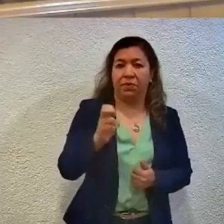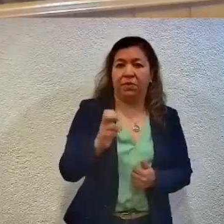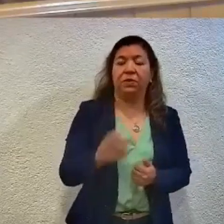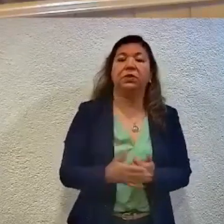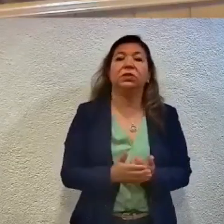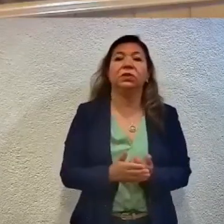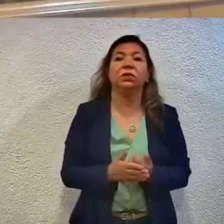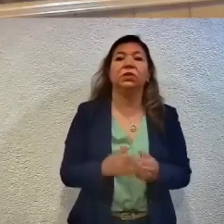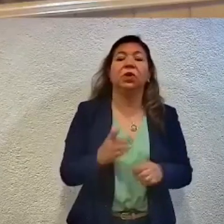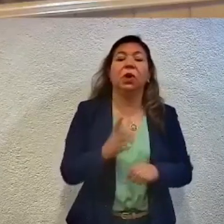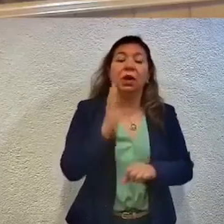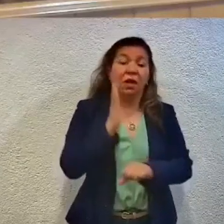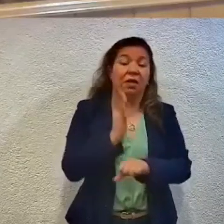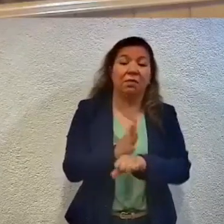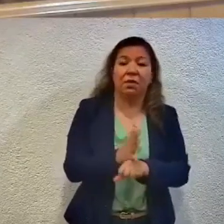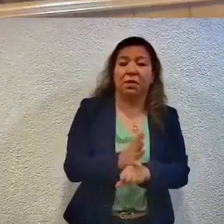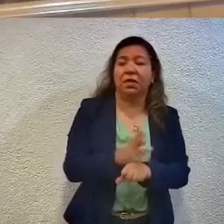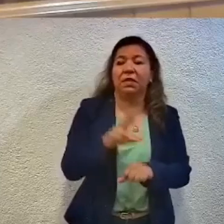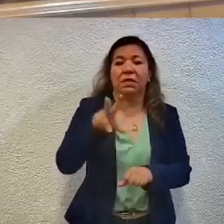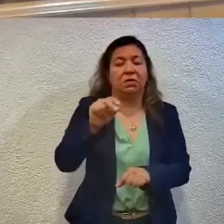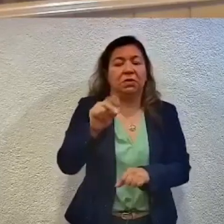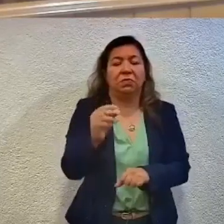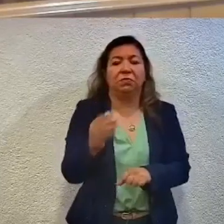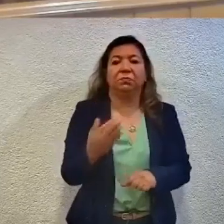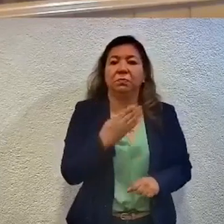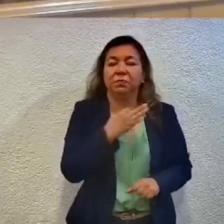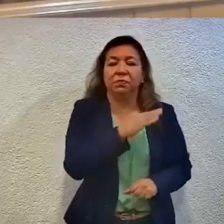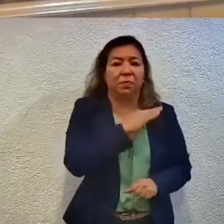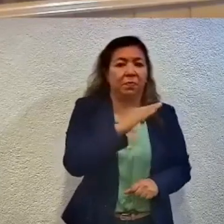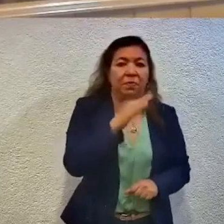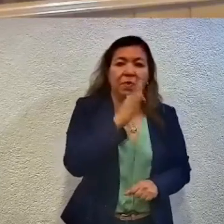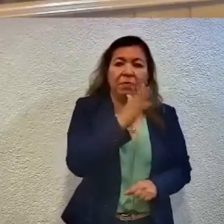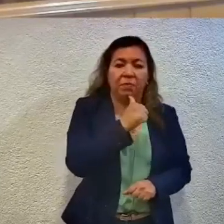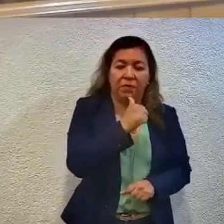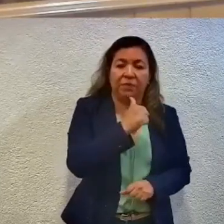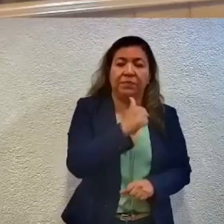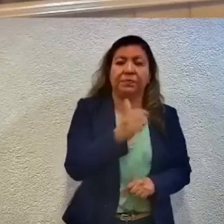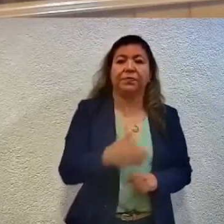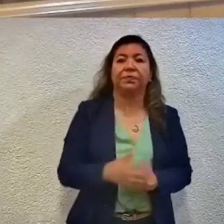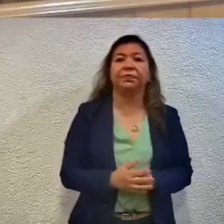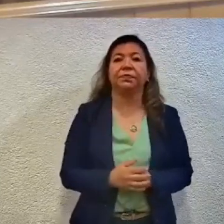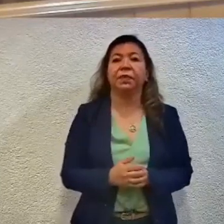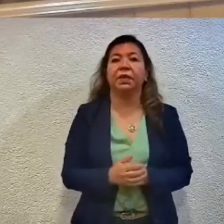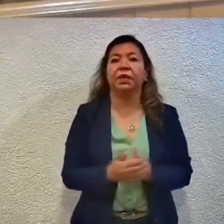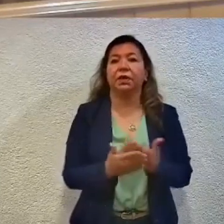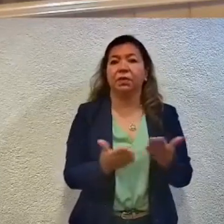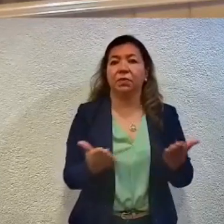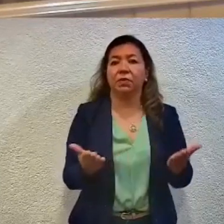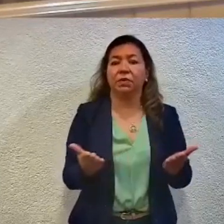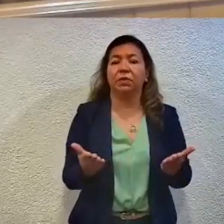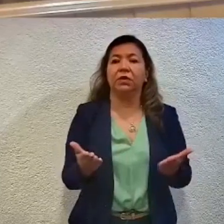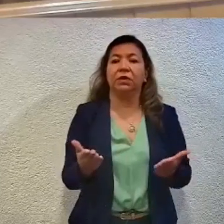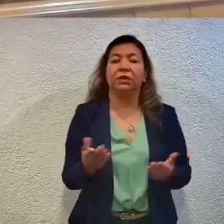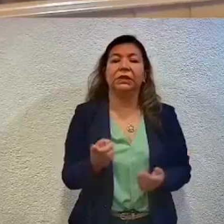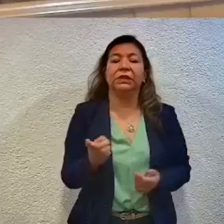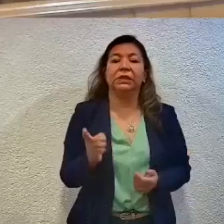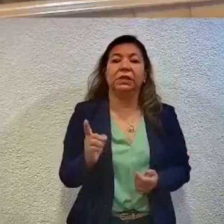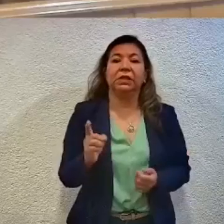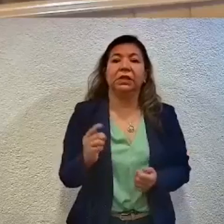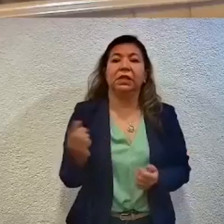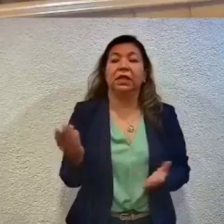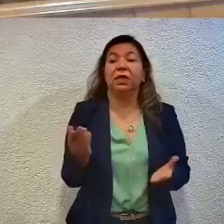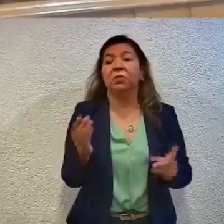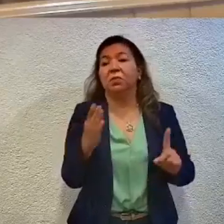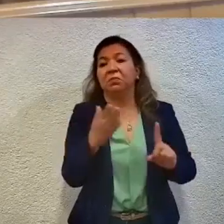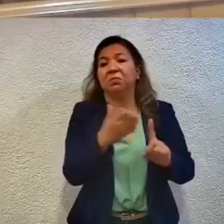petición como totalmente inviable e improcedente, ello porque la procedencia se surte únicamente cuando se actualizan las hipótesis que